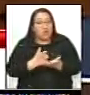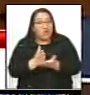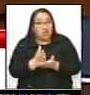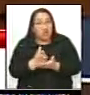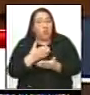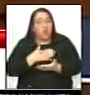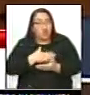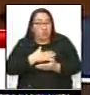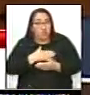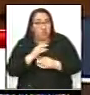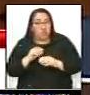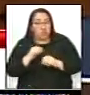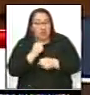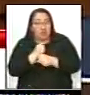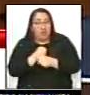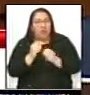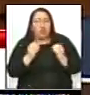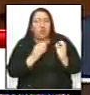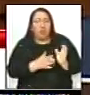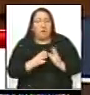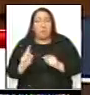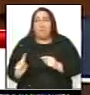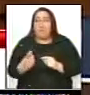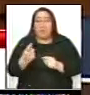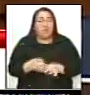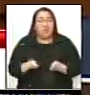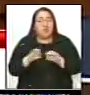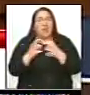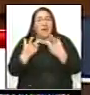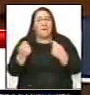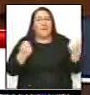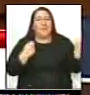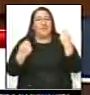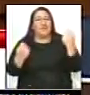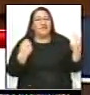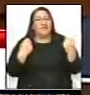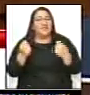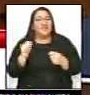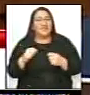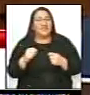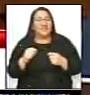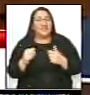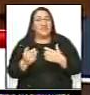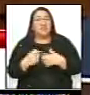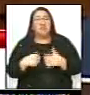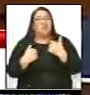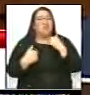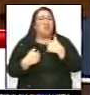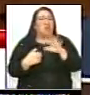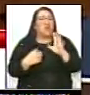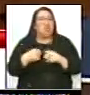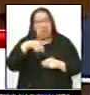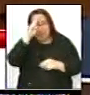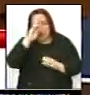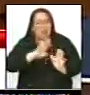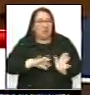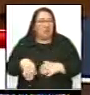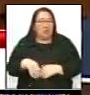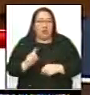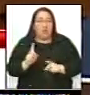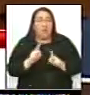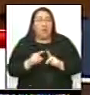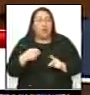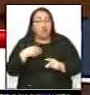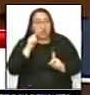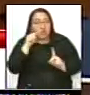nuestro sistema de tal manera que prime el interés empresarial por encima del interés del país. Y fíjese, inclusive